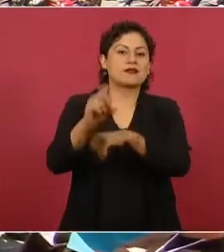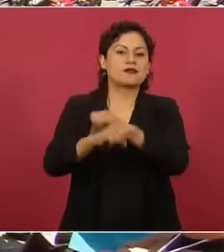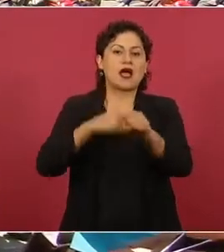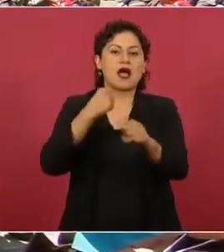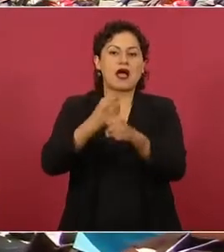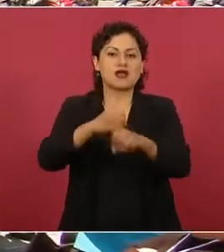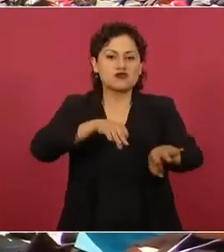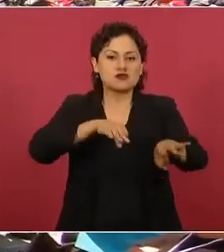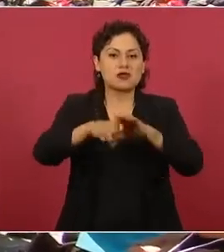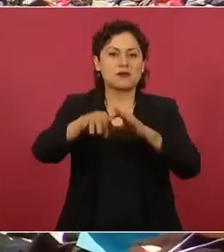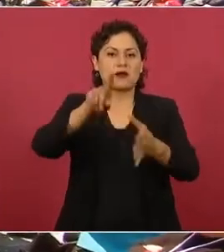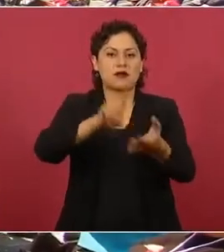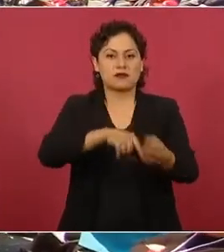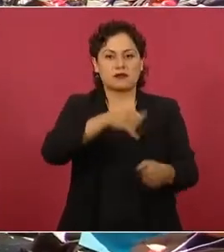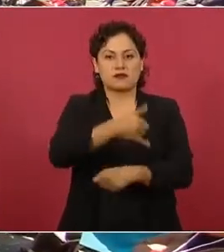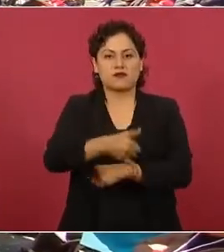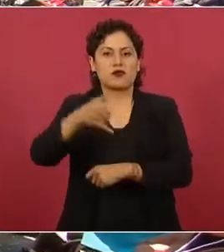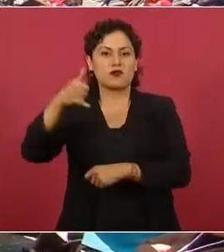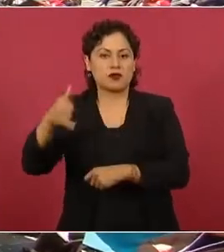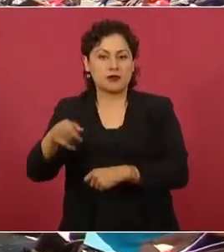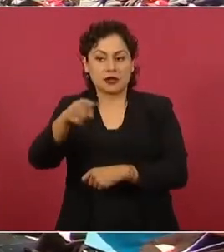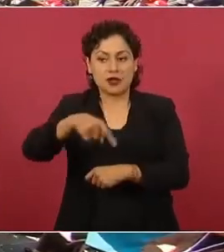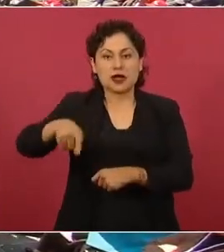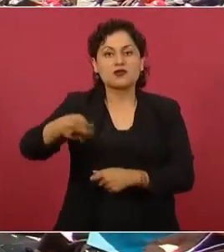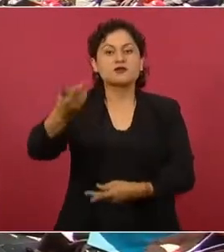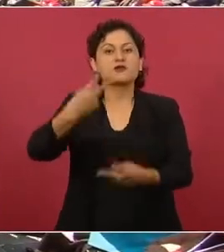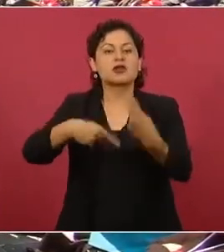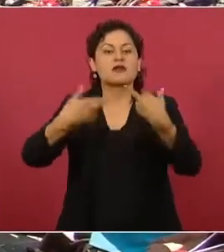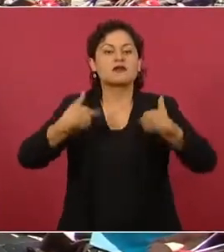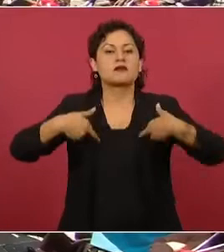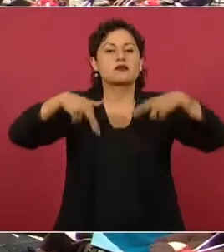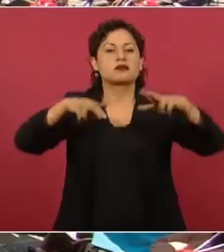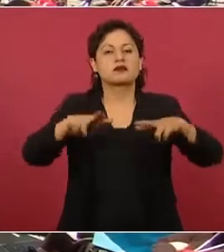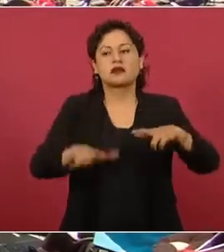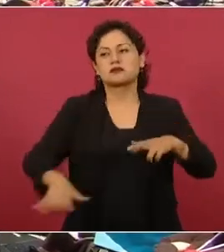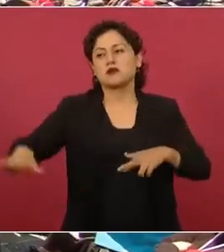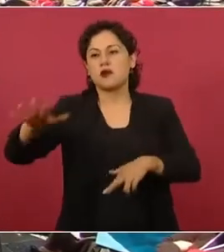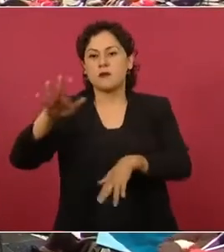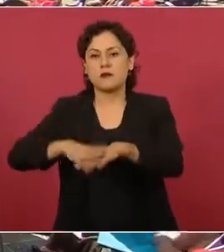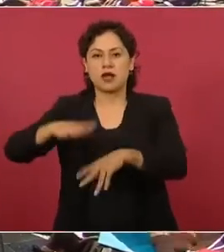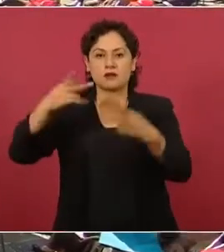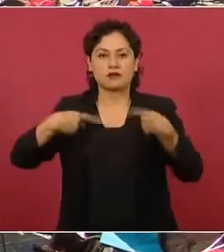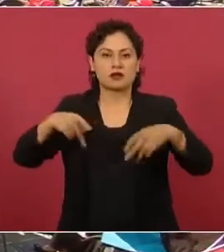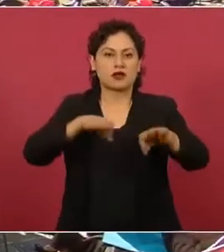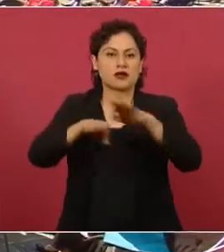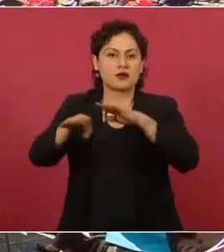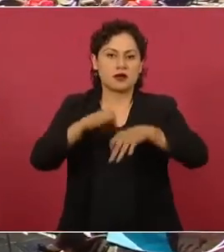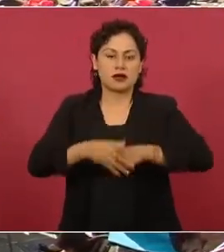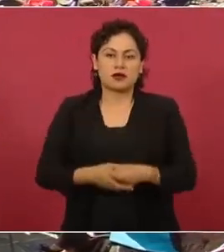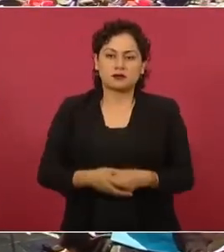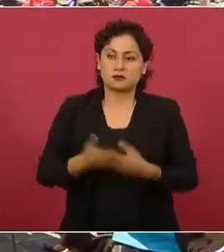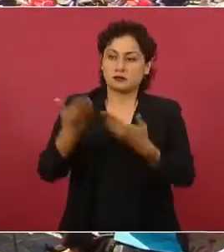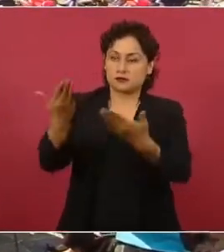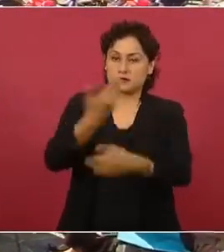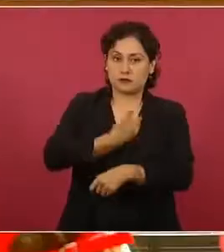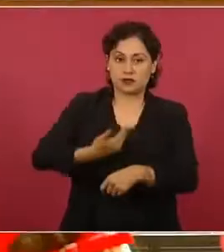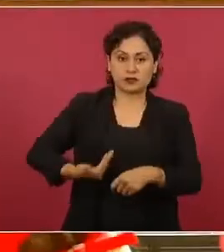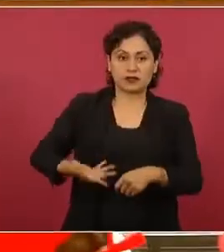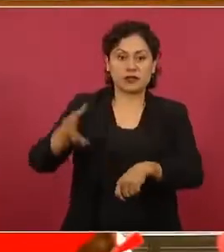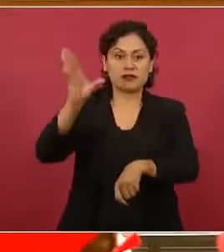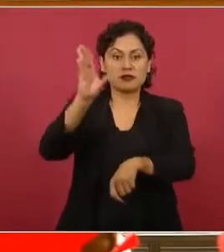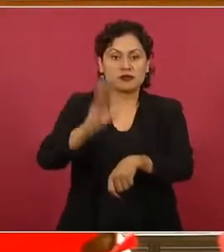laboral en el Infonavit en representación de todos nuestros trabajadores. Con su permiso, presidente.